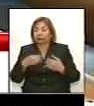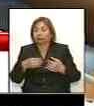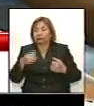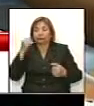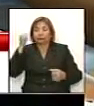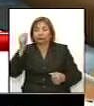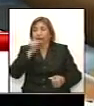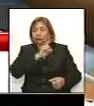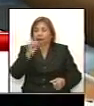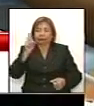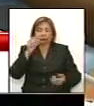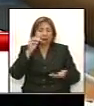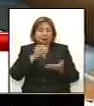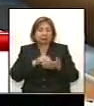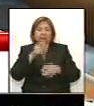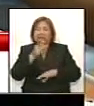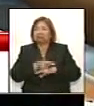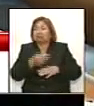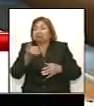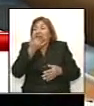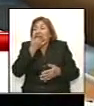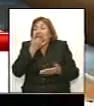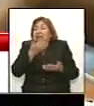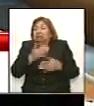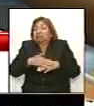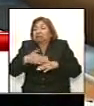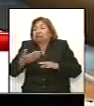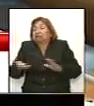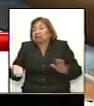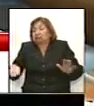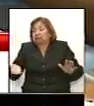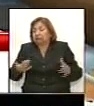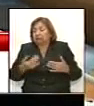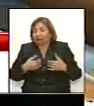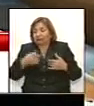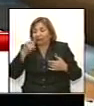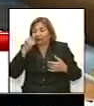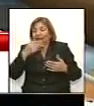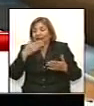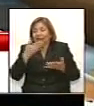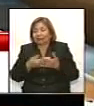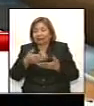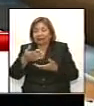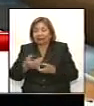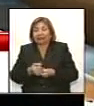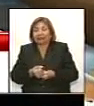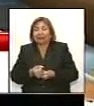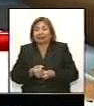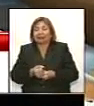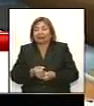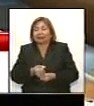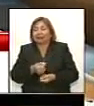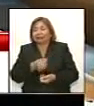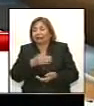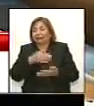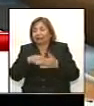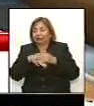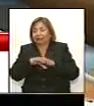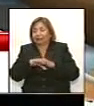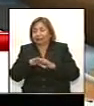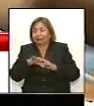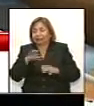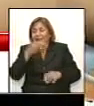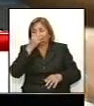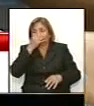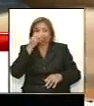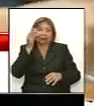nos dicen, no, hice la denuncia, pero no sé qué pasó después. Y ahora me estoy enterando de que a veces te recogen la denuncia, pero que termina o en la unidad de